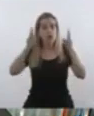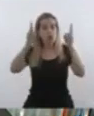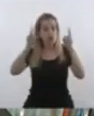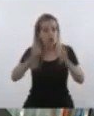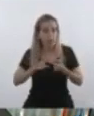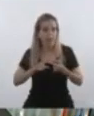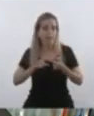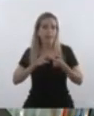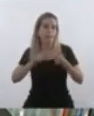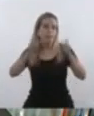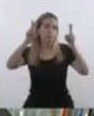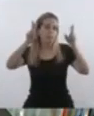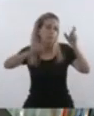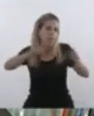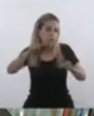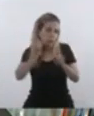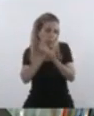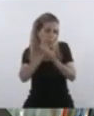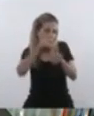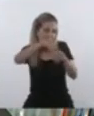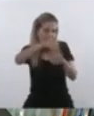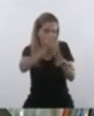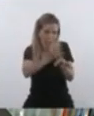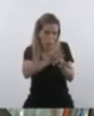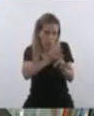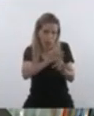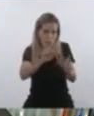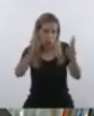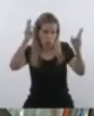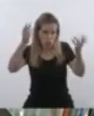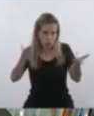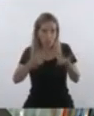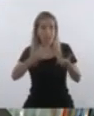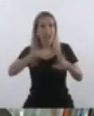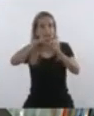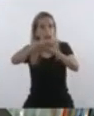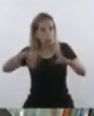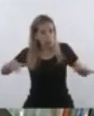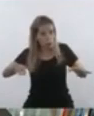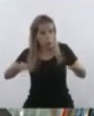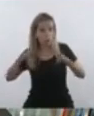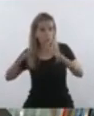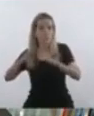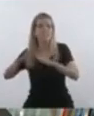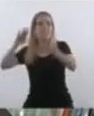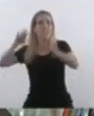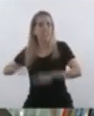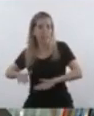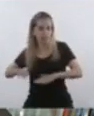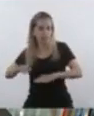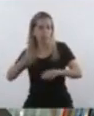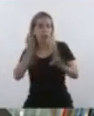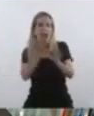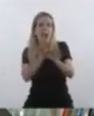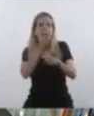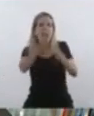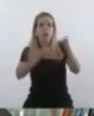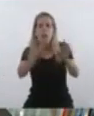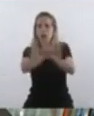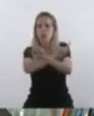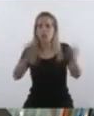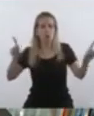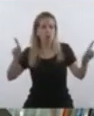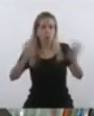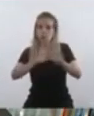el personal no docente y los alumnos no deberán asistir a clases y recibirán durante